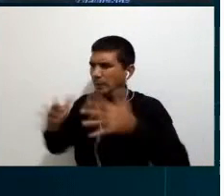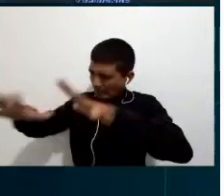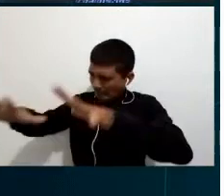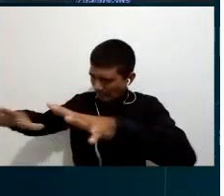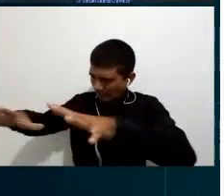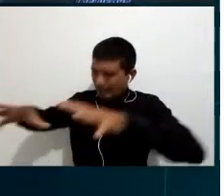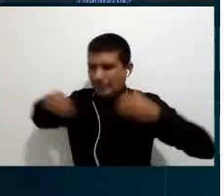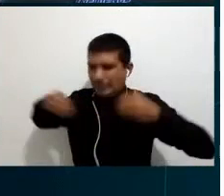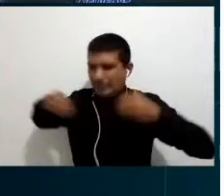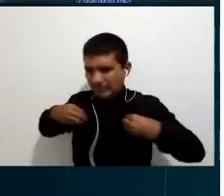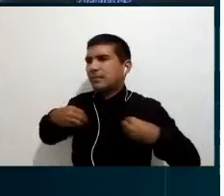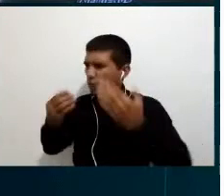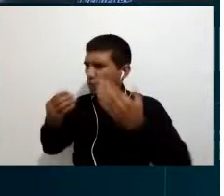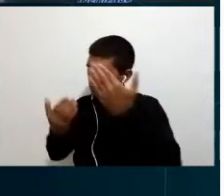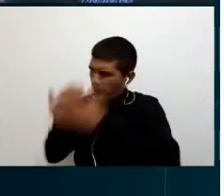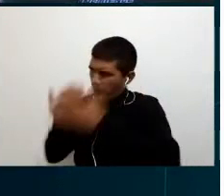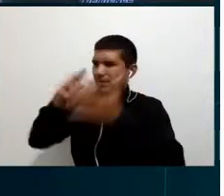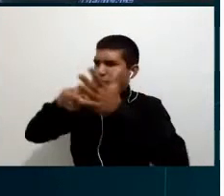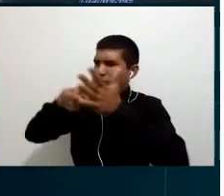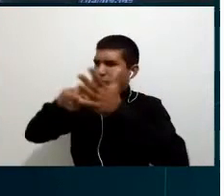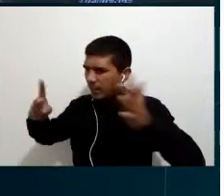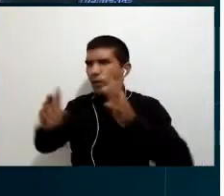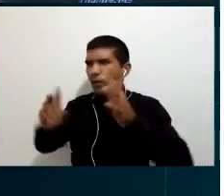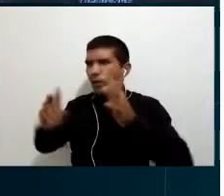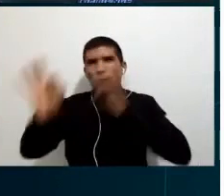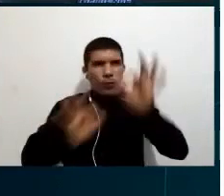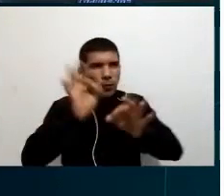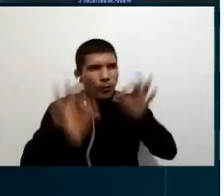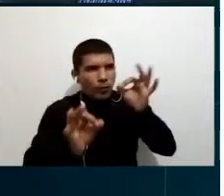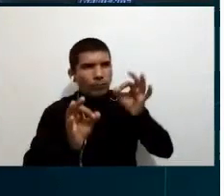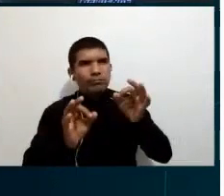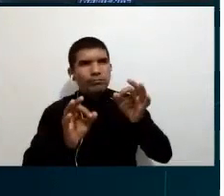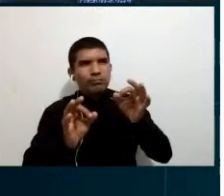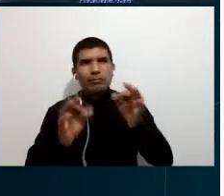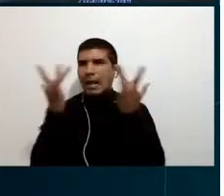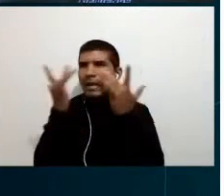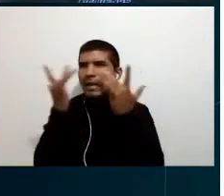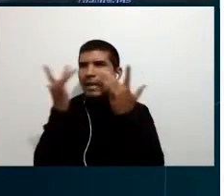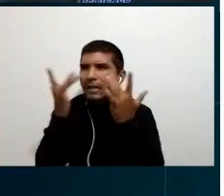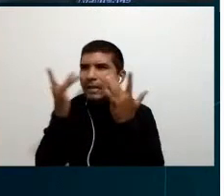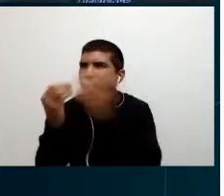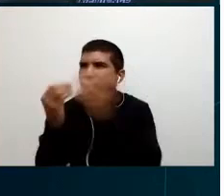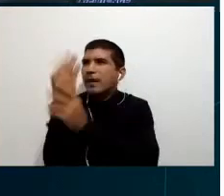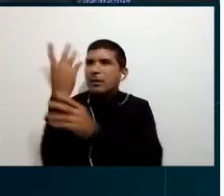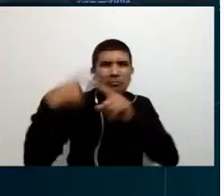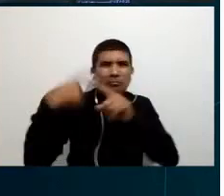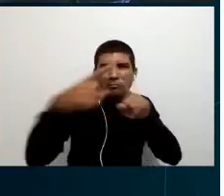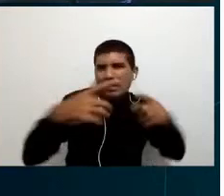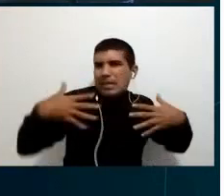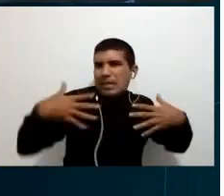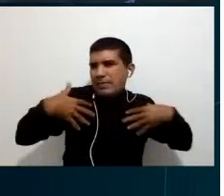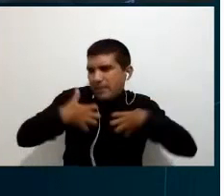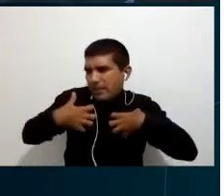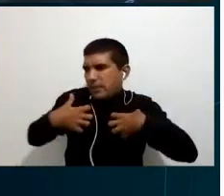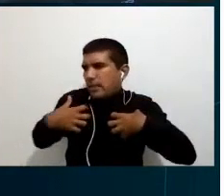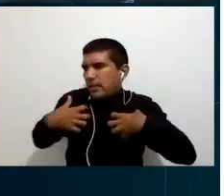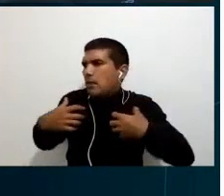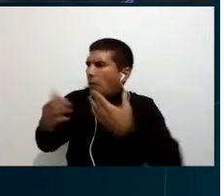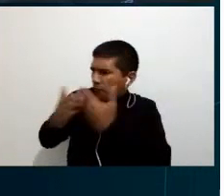tanto ambiental como operativo en el sistema de EPM. Pues ya acá